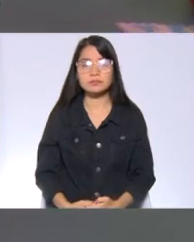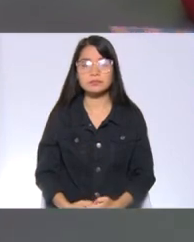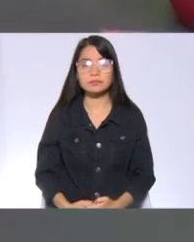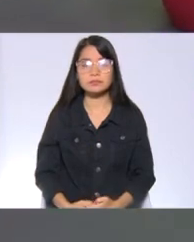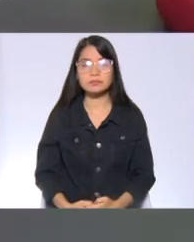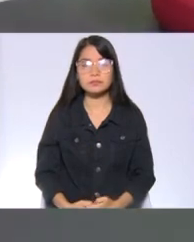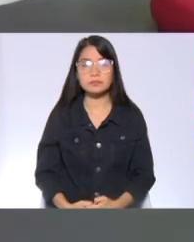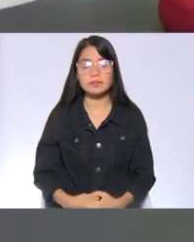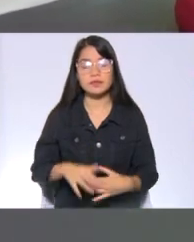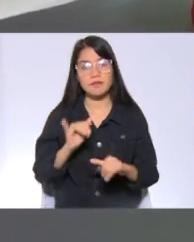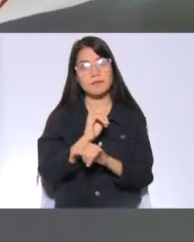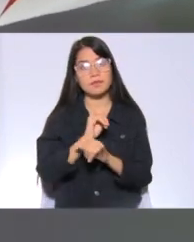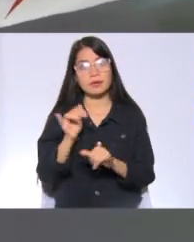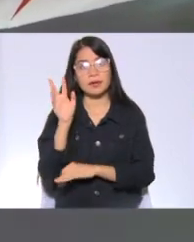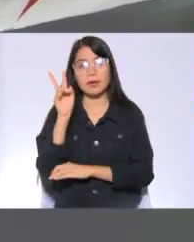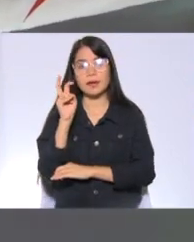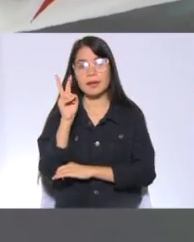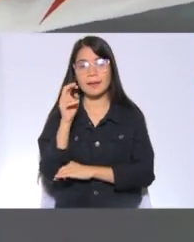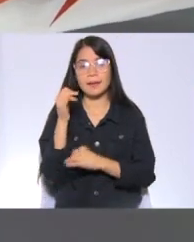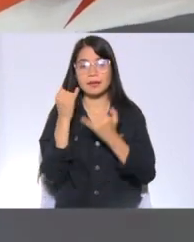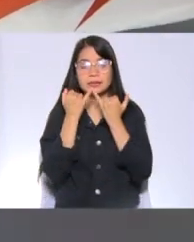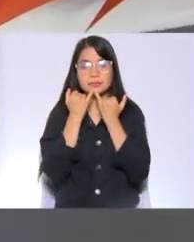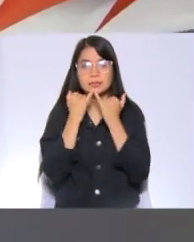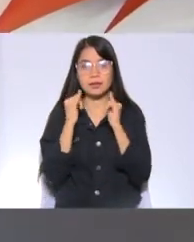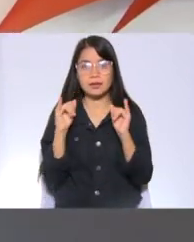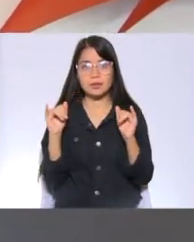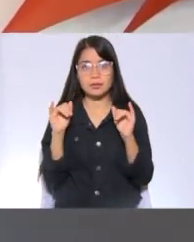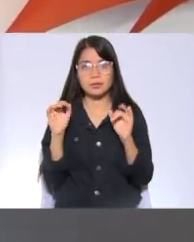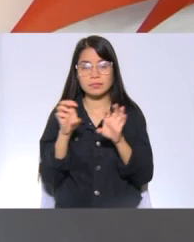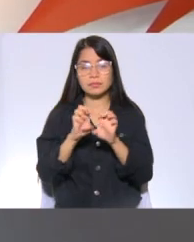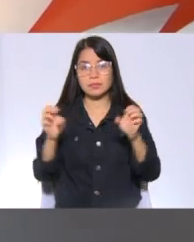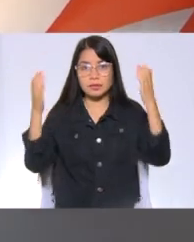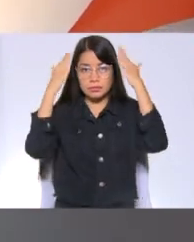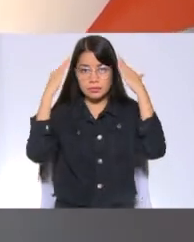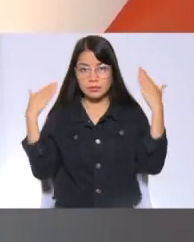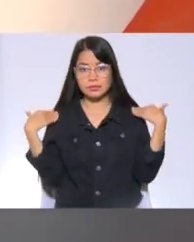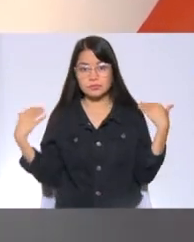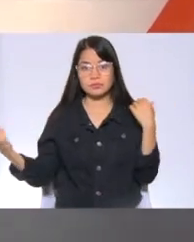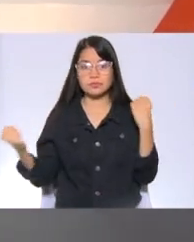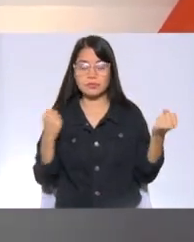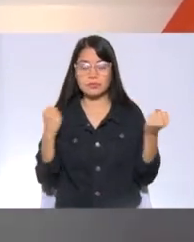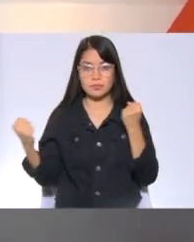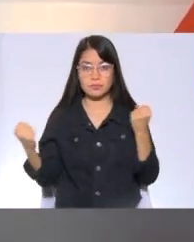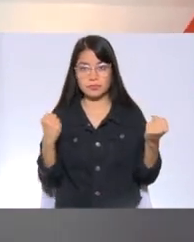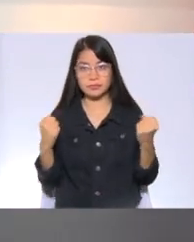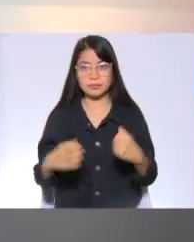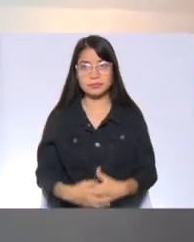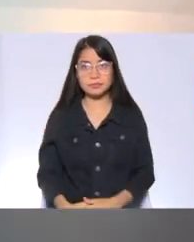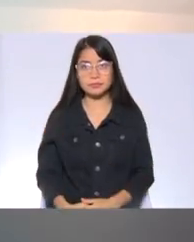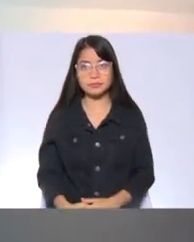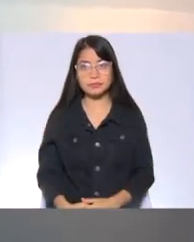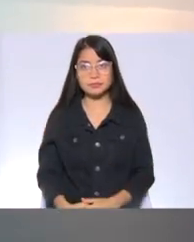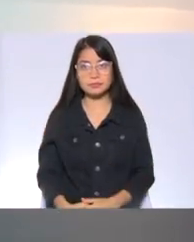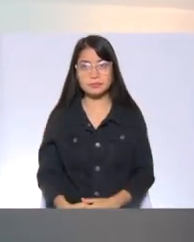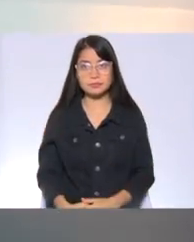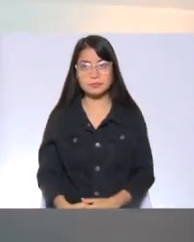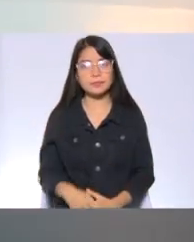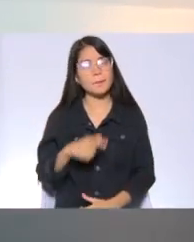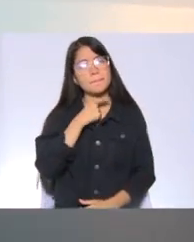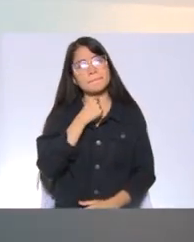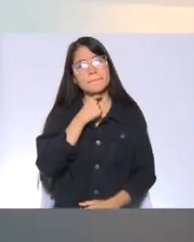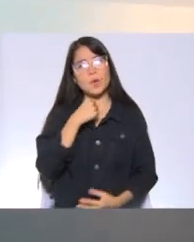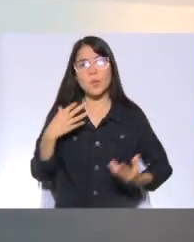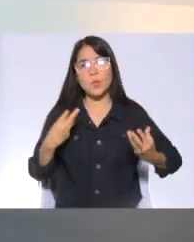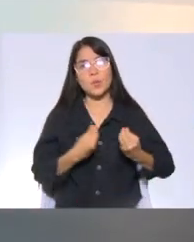finalizamos nuestro Viernes de Idiomas y Educación Física. Para mí fue un honor acompañarles en esta semana tan